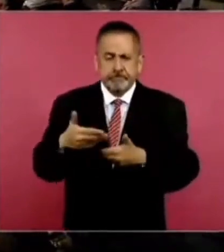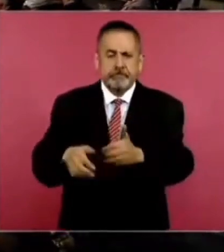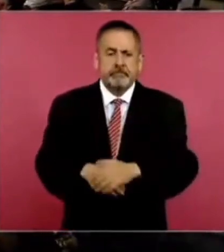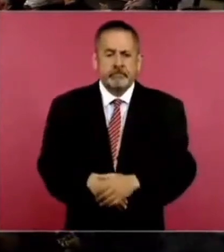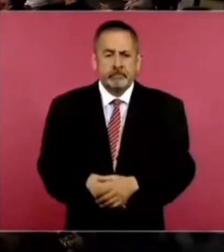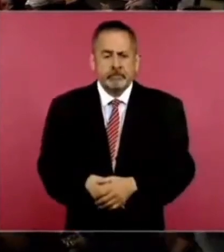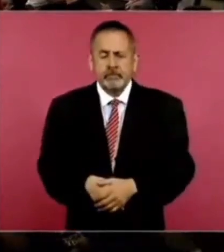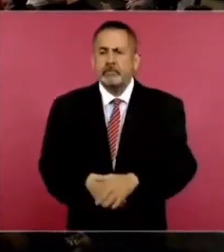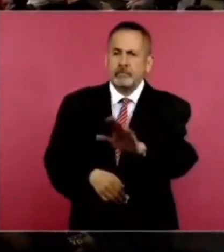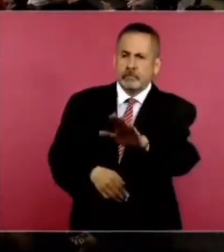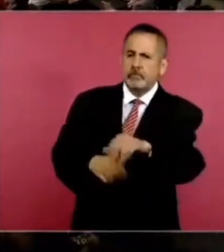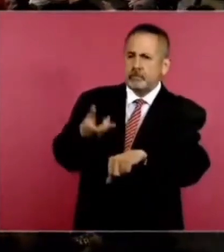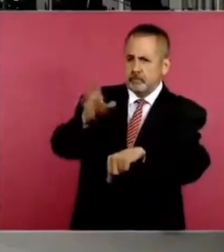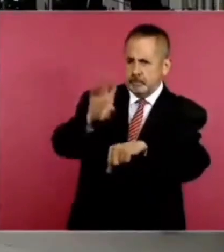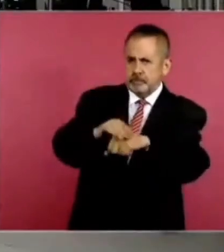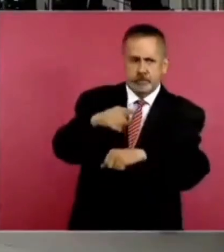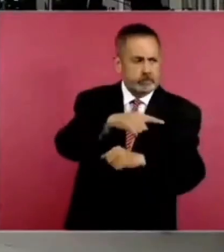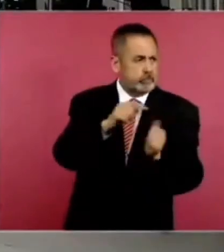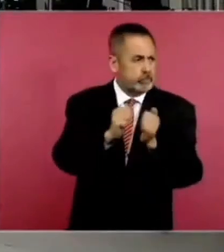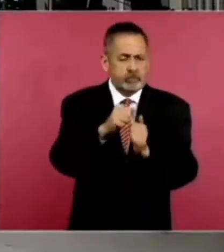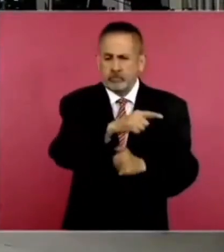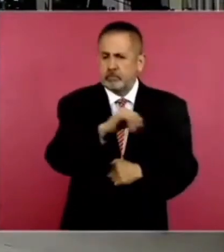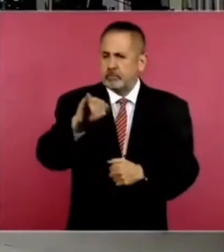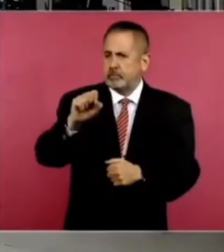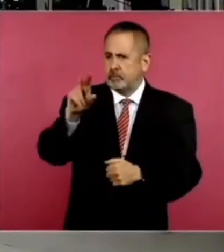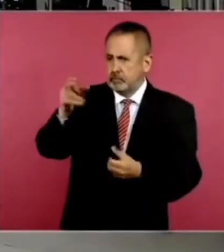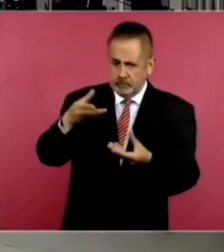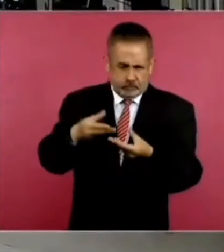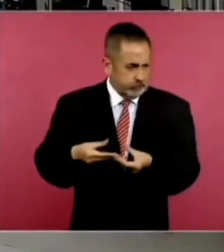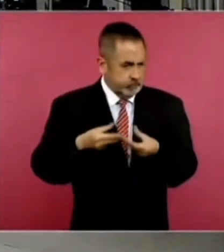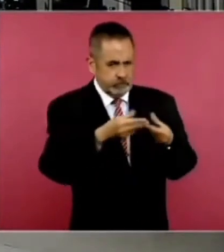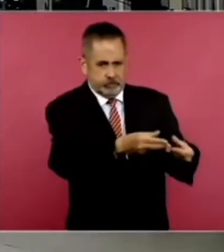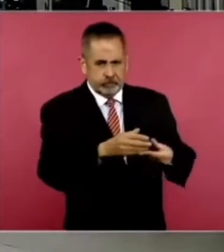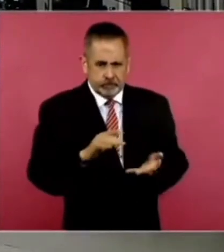Entonces me pongo de acuerdo con Jesús para entregar Sí. a la función pública lo que tenemos. ¿De acuerdo?